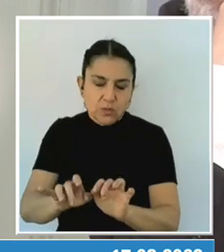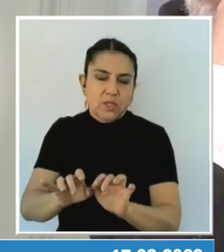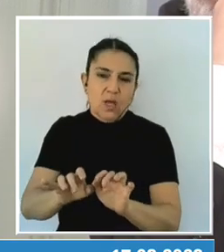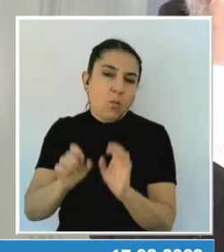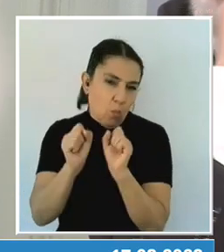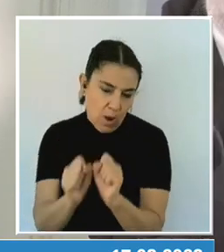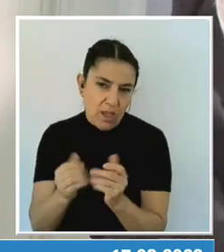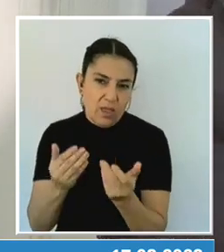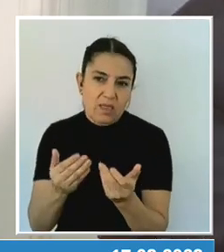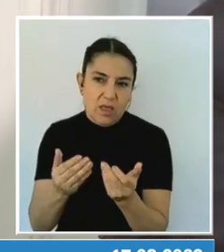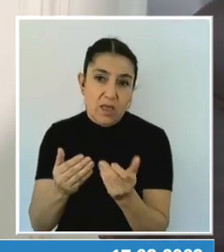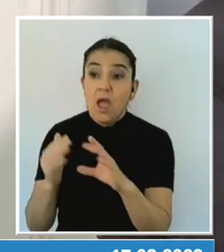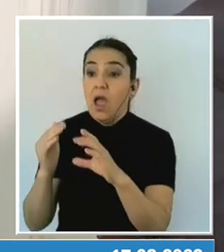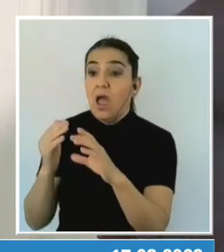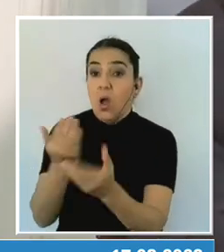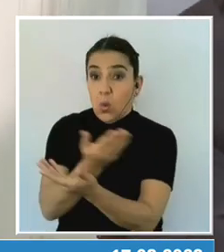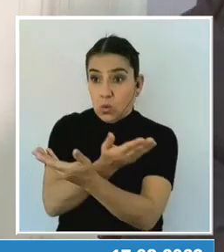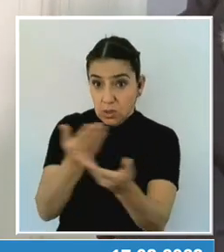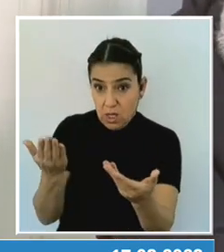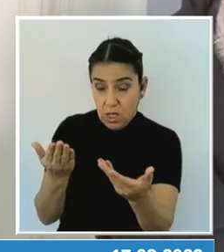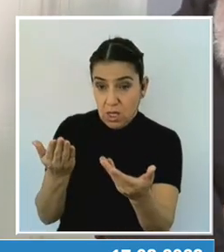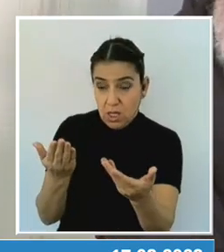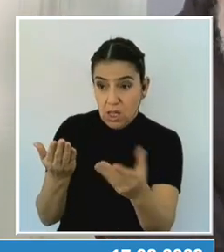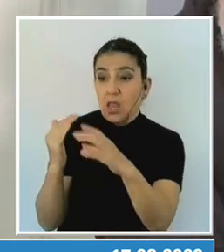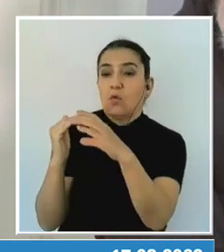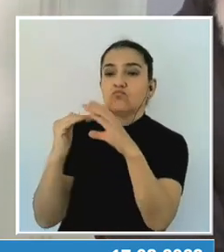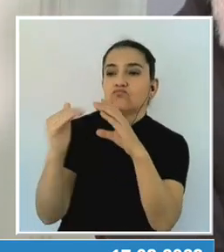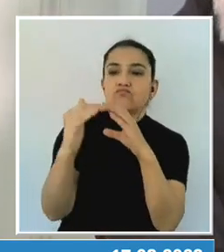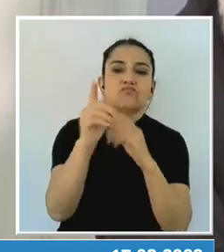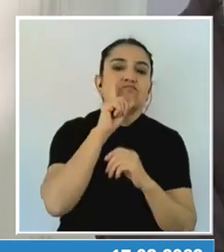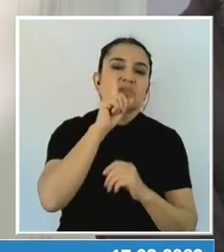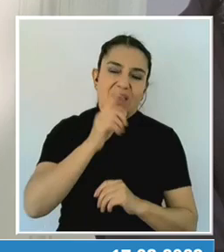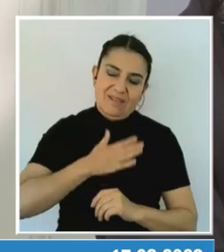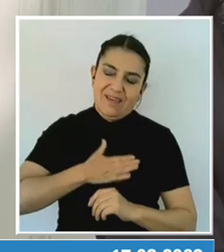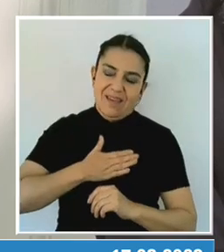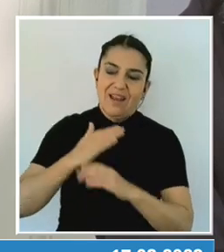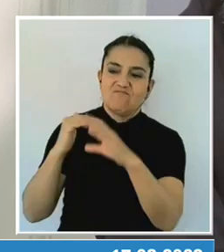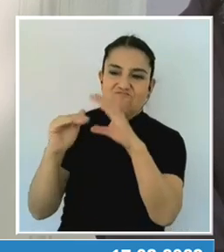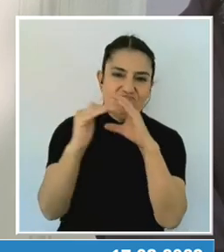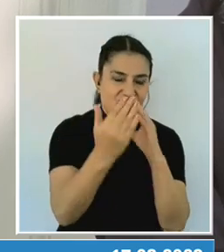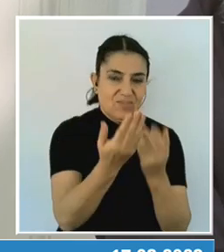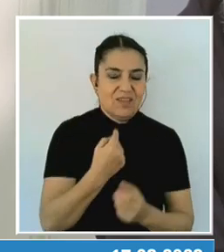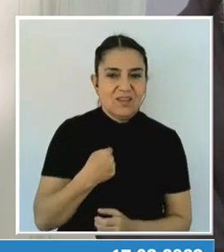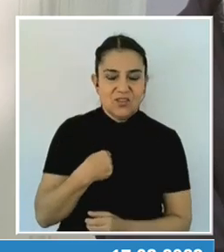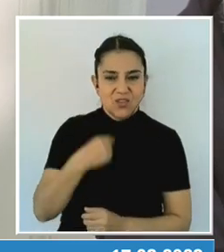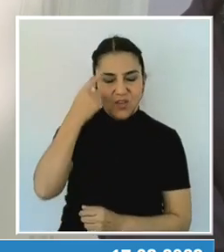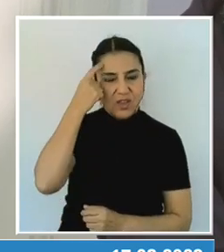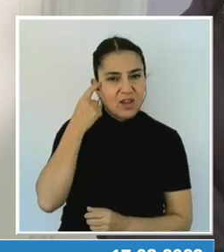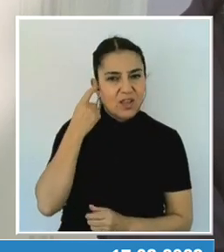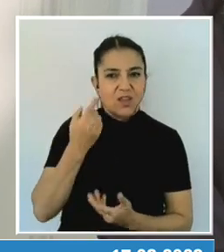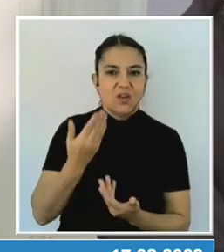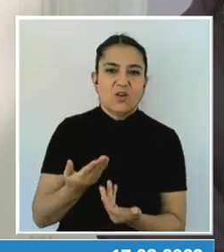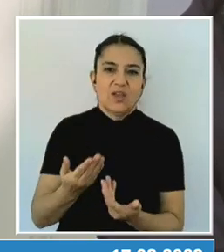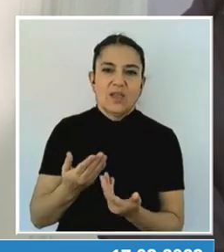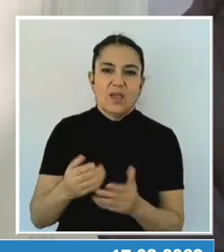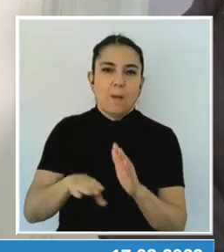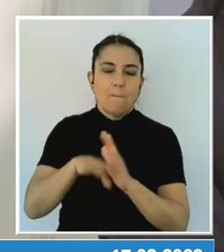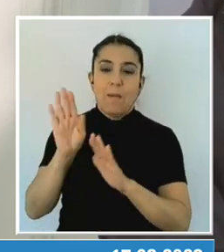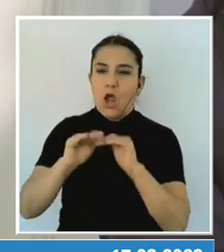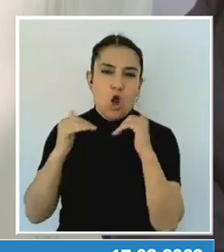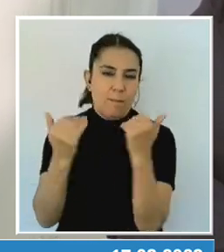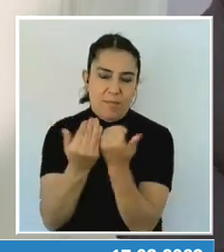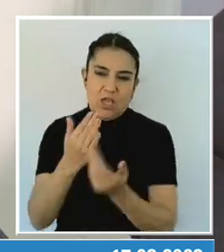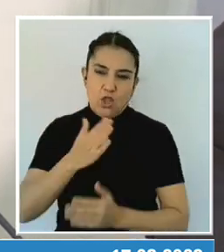hacerle llegar a usted para que se lo distribuya a quien estime conveniente, lo que yo creo que es algo más completo que mi exposición. Y